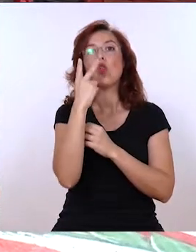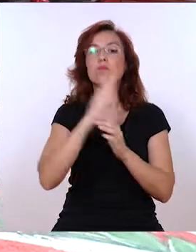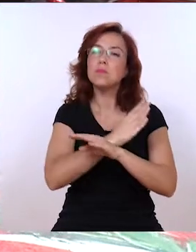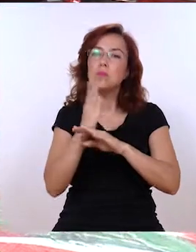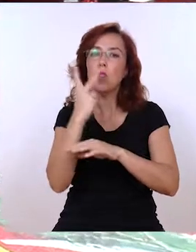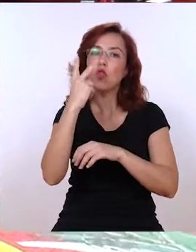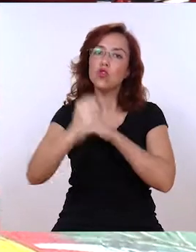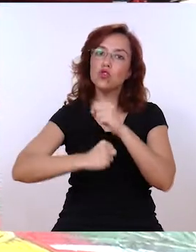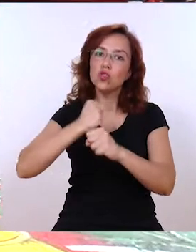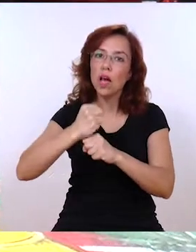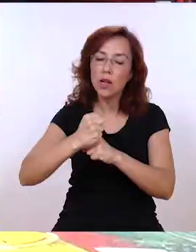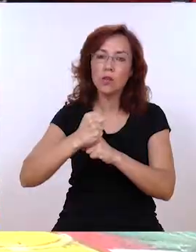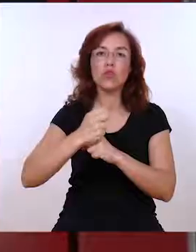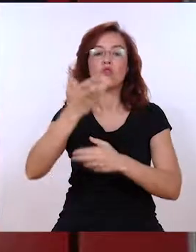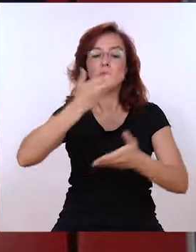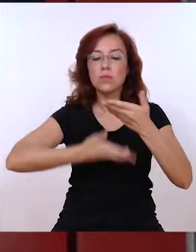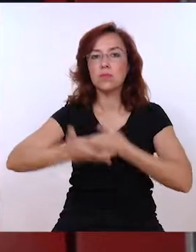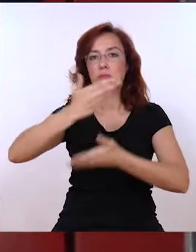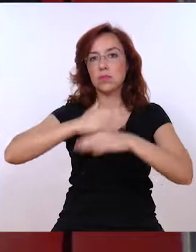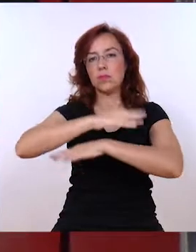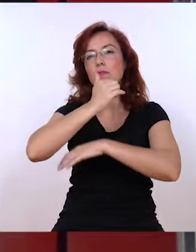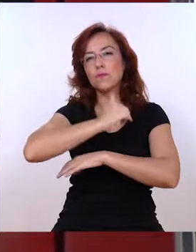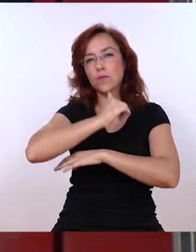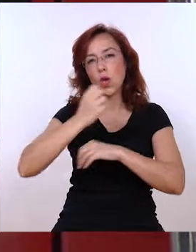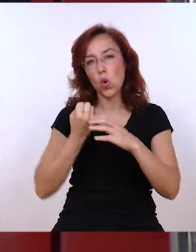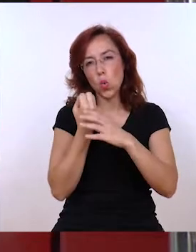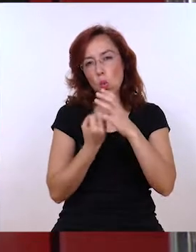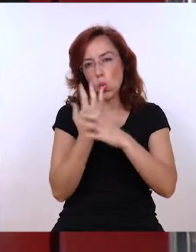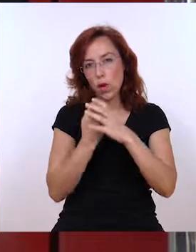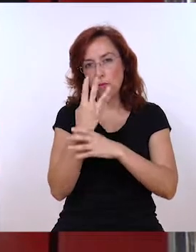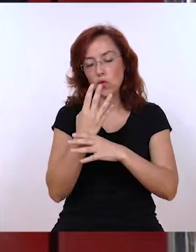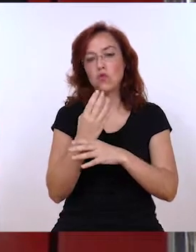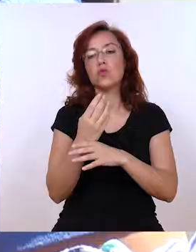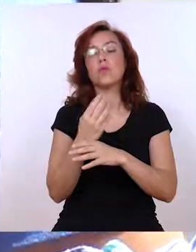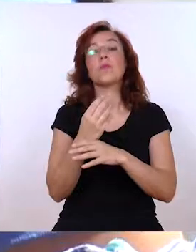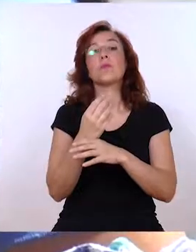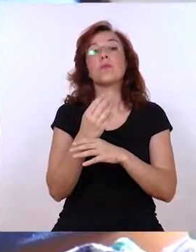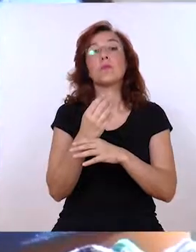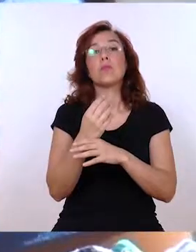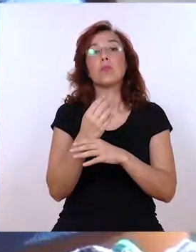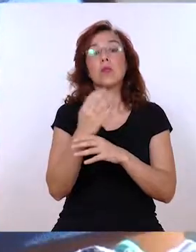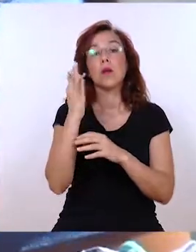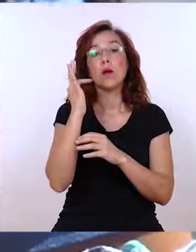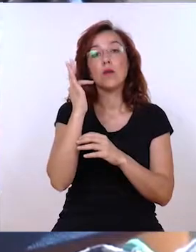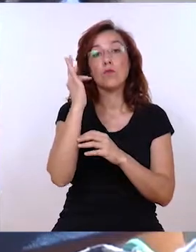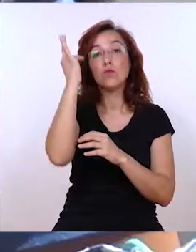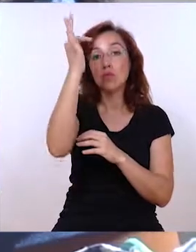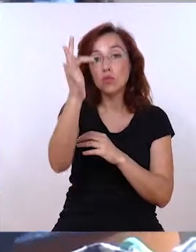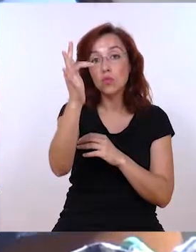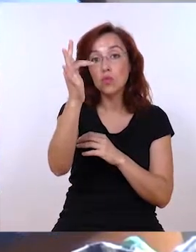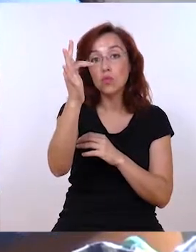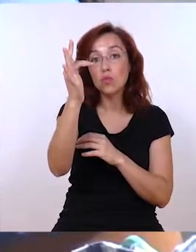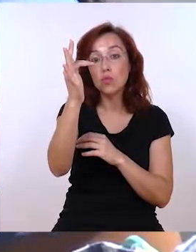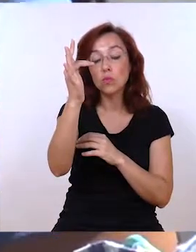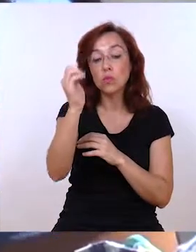adquirido en 2 años y colaboran con el proceso de recambio de flota para cubrir distancias largas. En el futuro